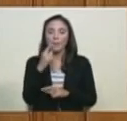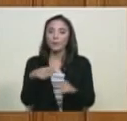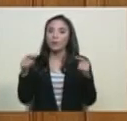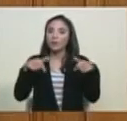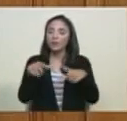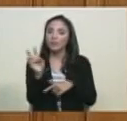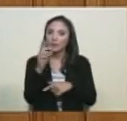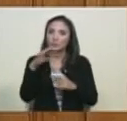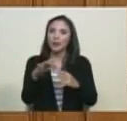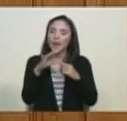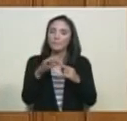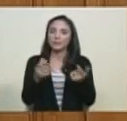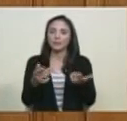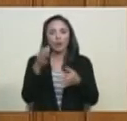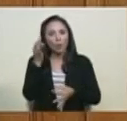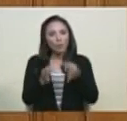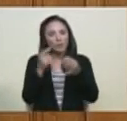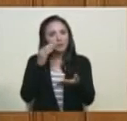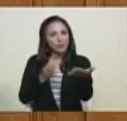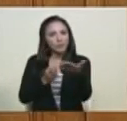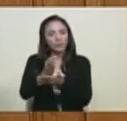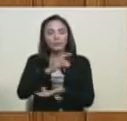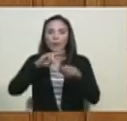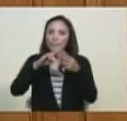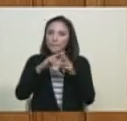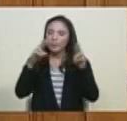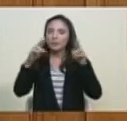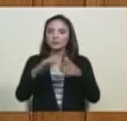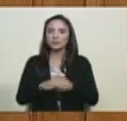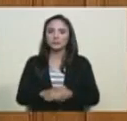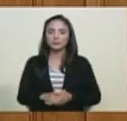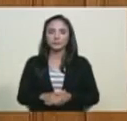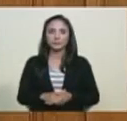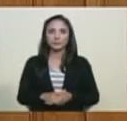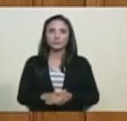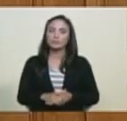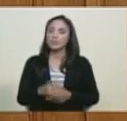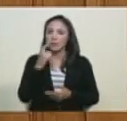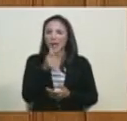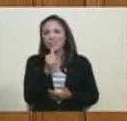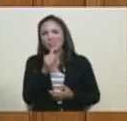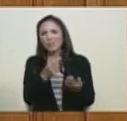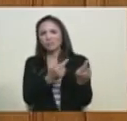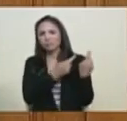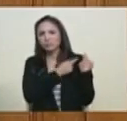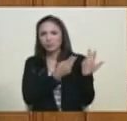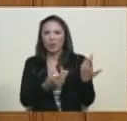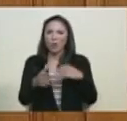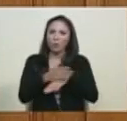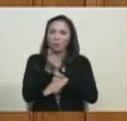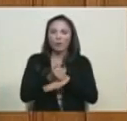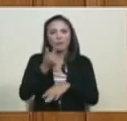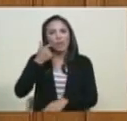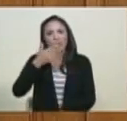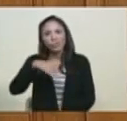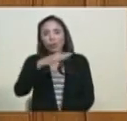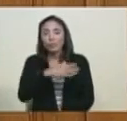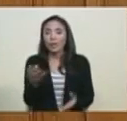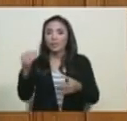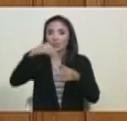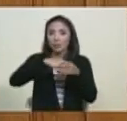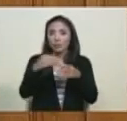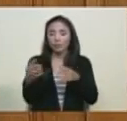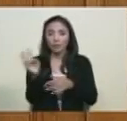sobre Venezuela. La justicia, ir detrás de los responsables, estén o no estén en